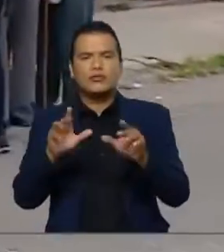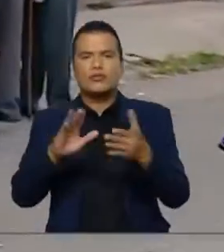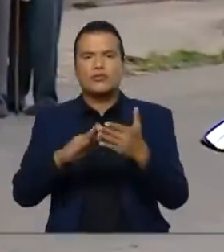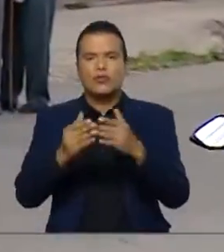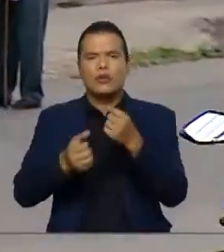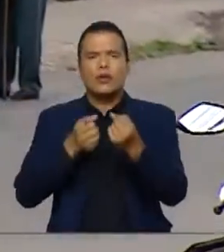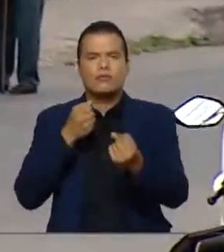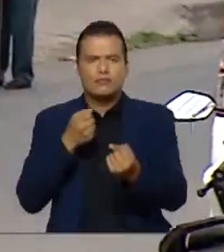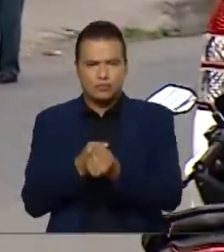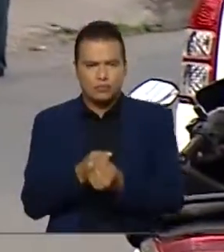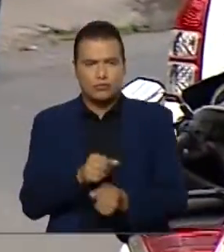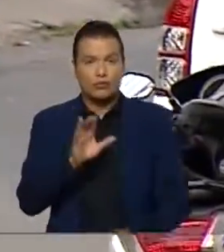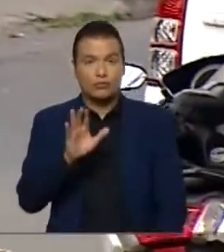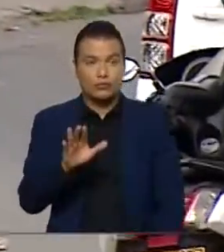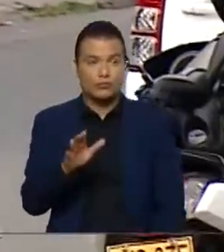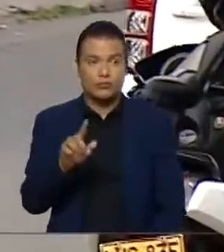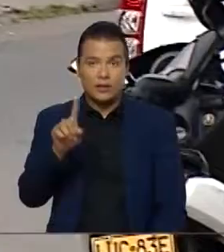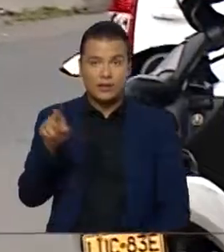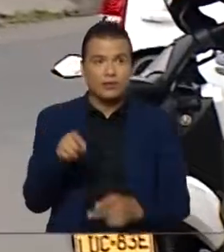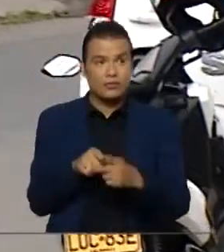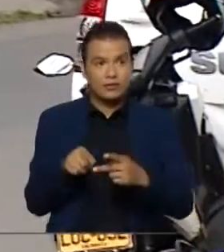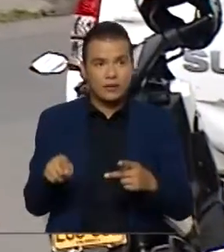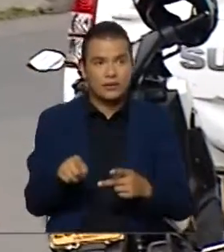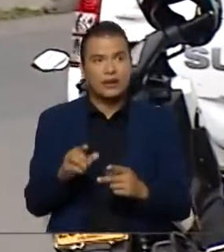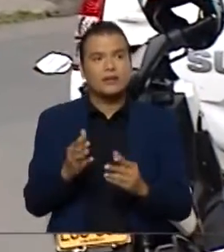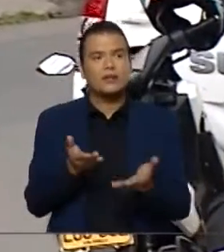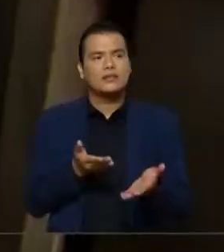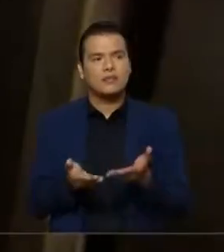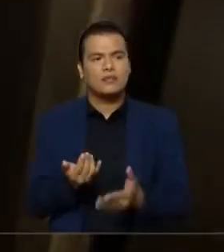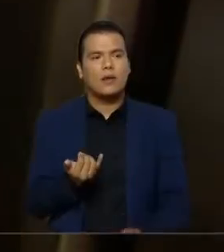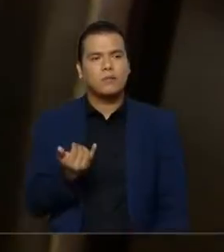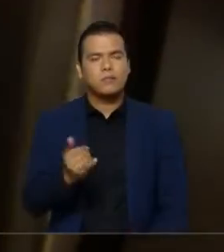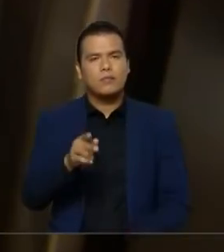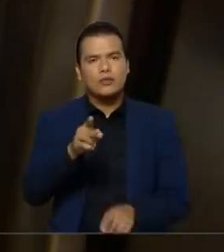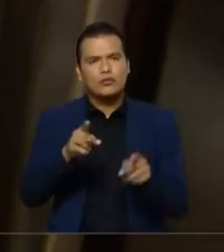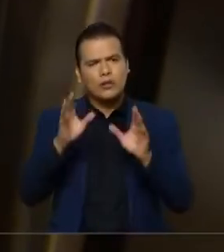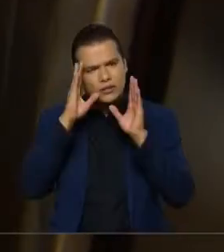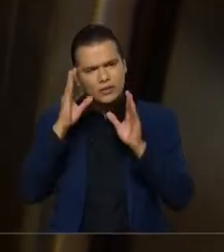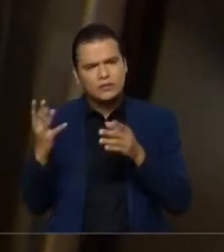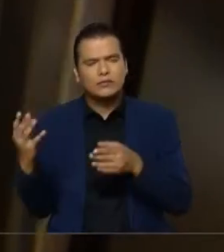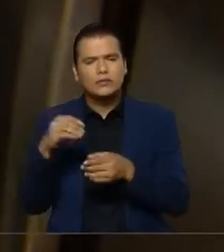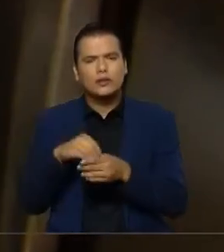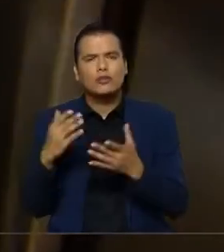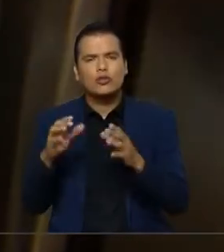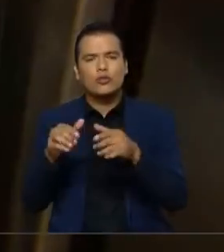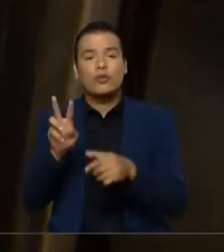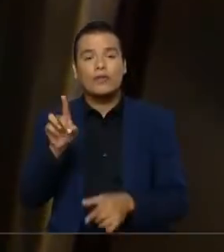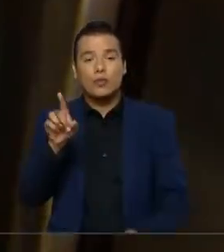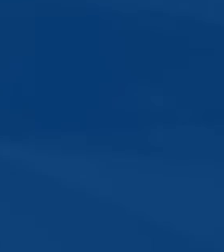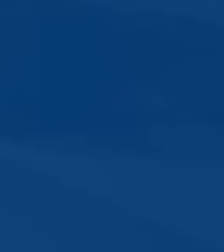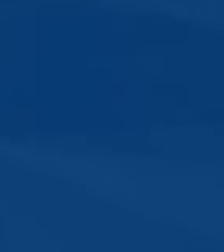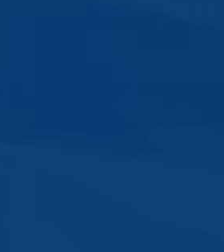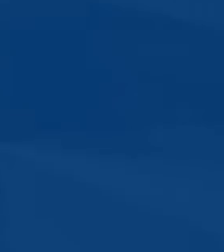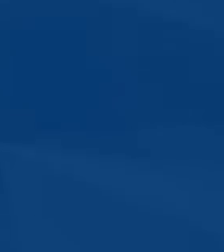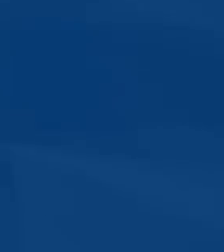comunidad. La próxima semana estos mismos servicios de atención a la población llegarán a la Comuna 21.